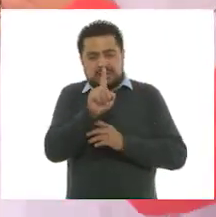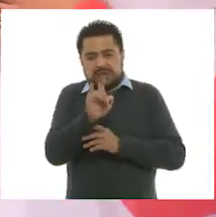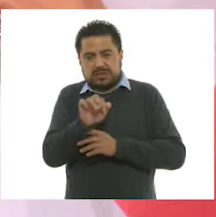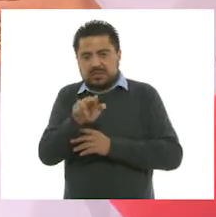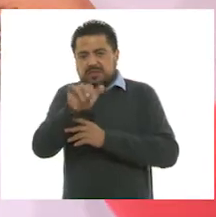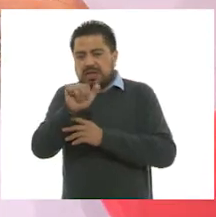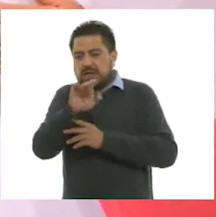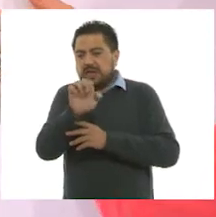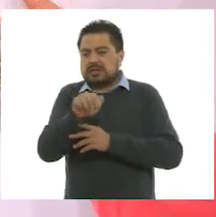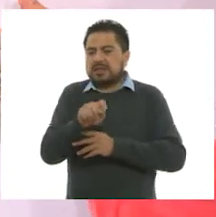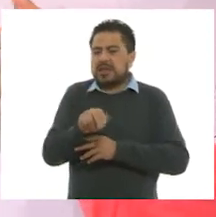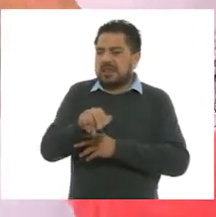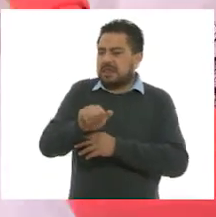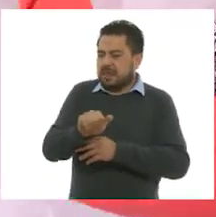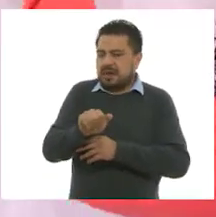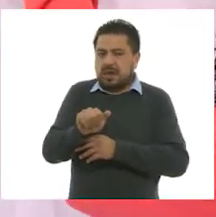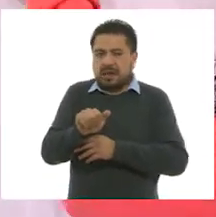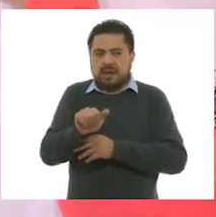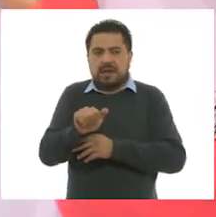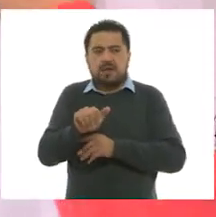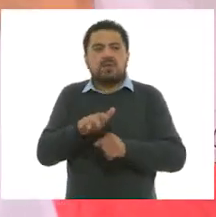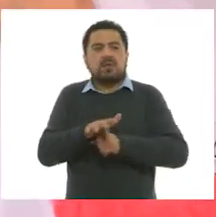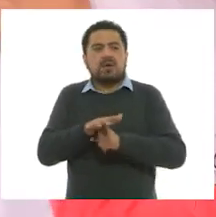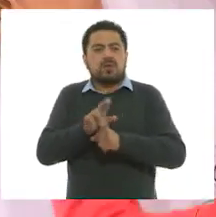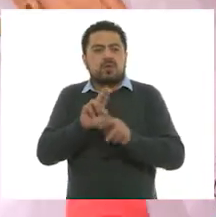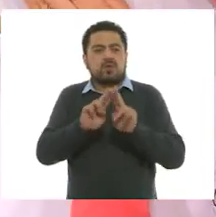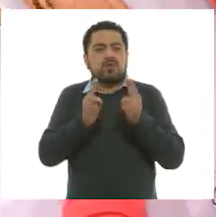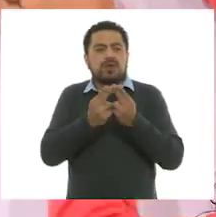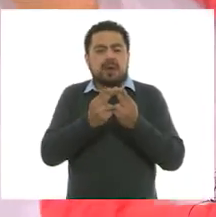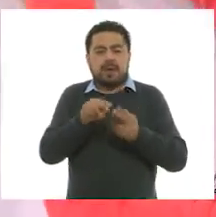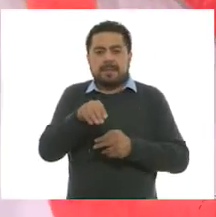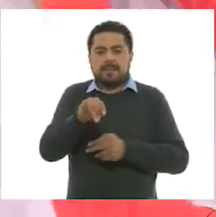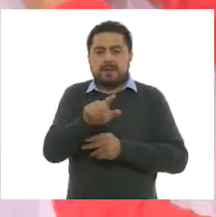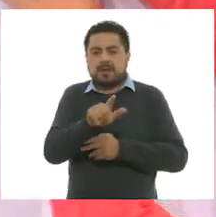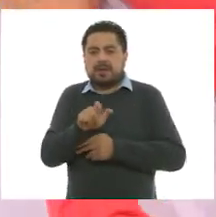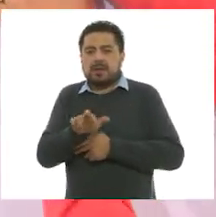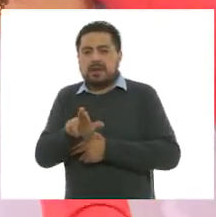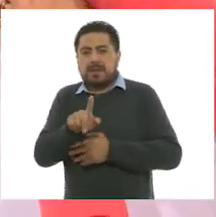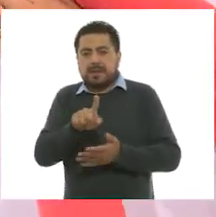una centena, un nudo y una unidad de millar, un nudo.